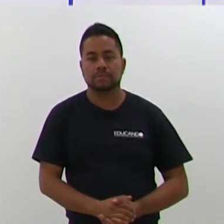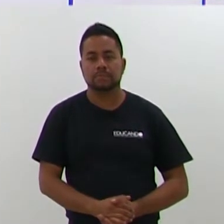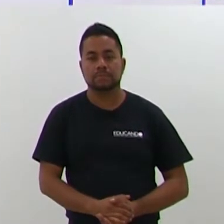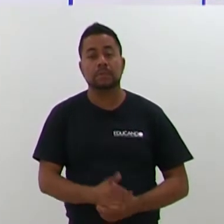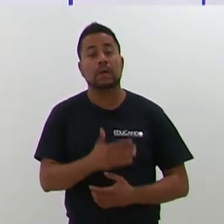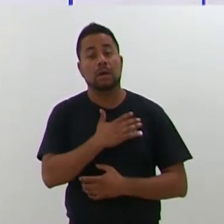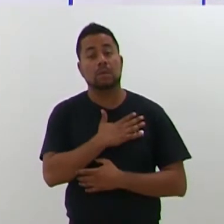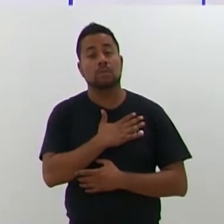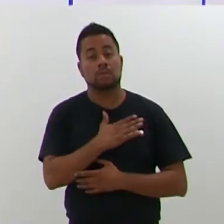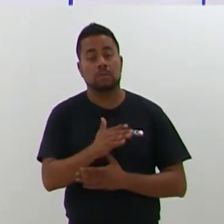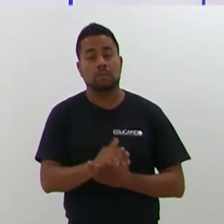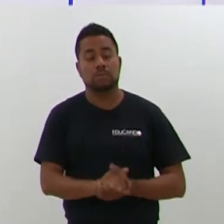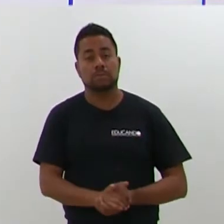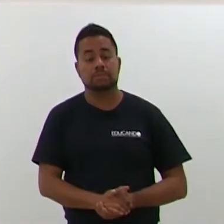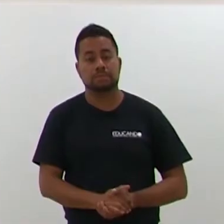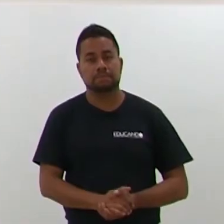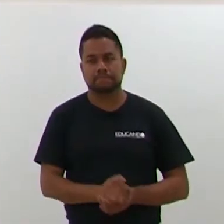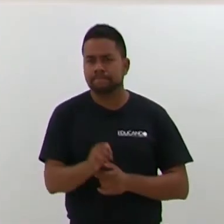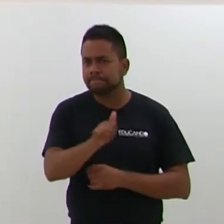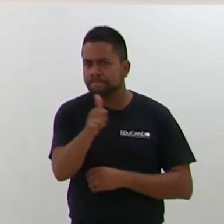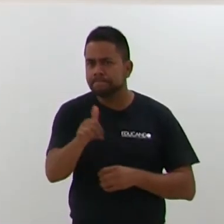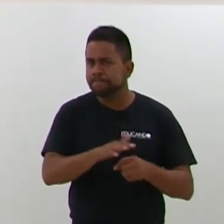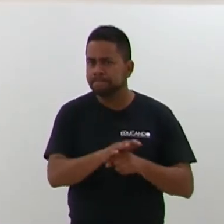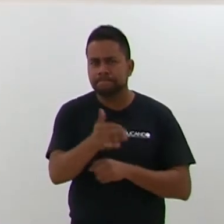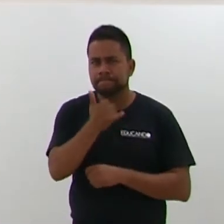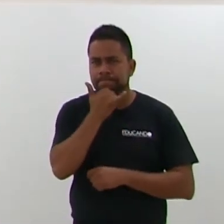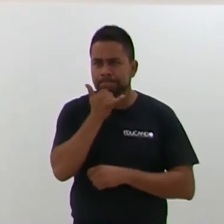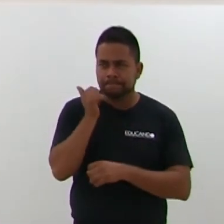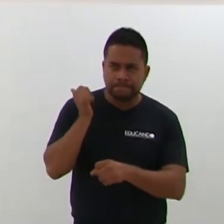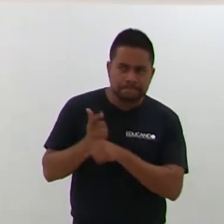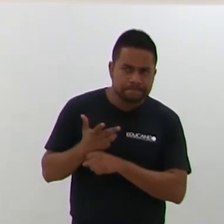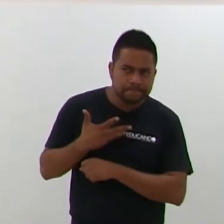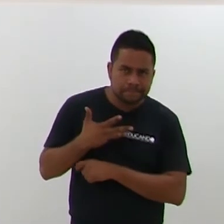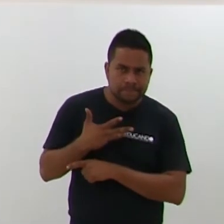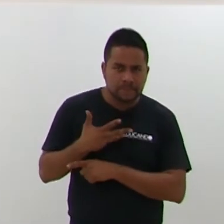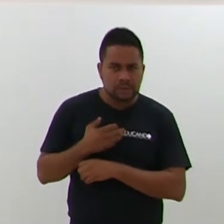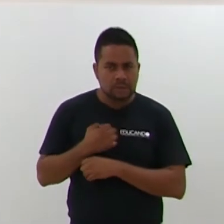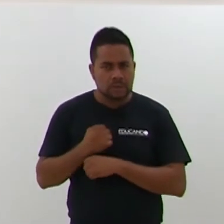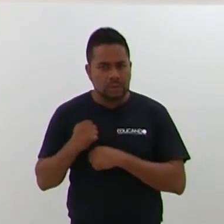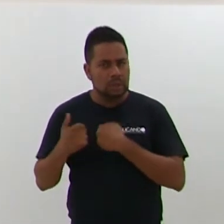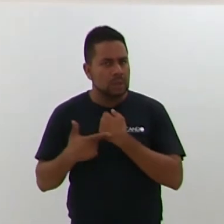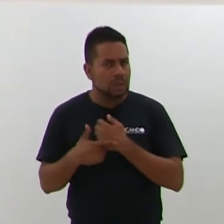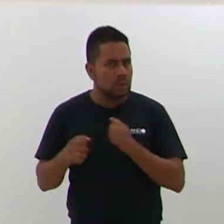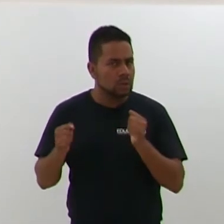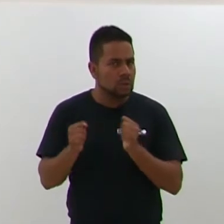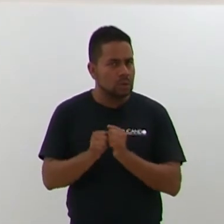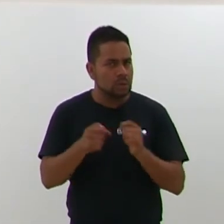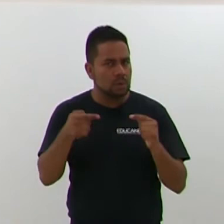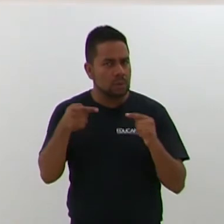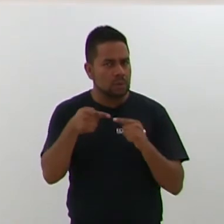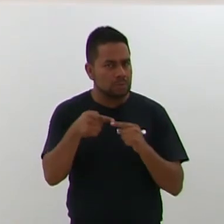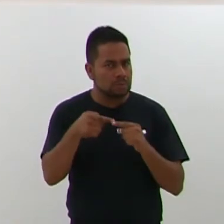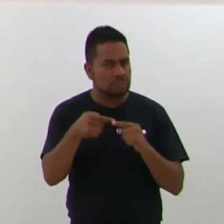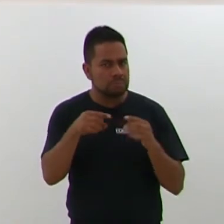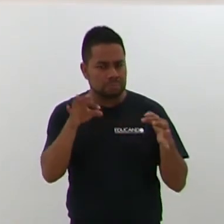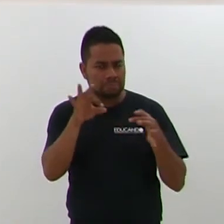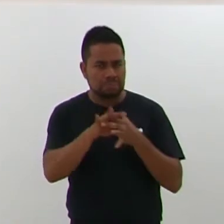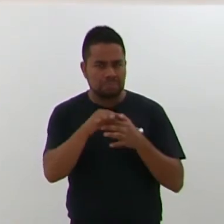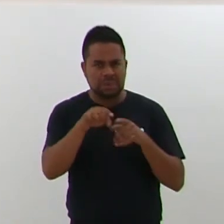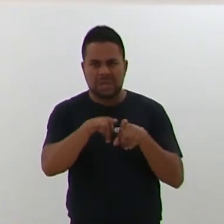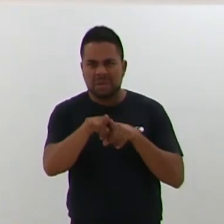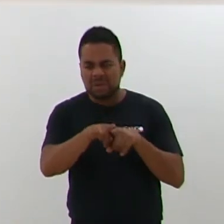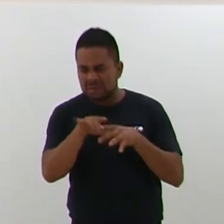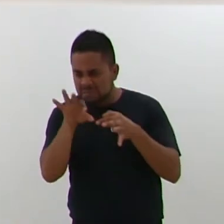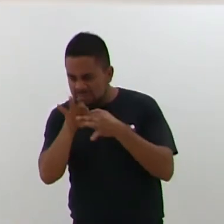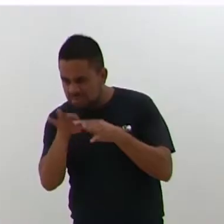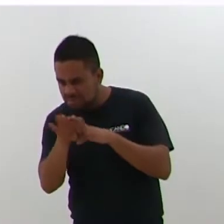Bueno. ¿Cuál otra podemos encontrar? Una que tenga relación con hermano. Vamos a buscar una que